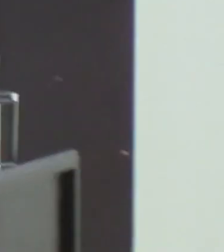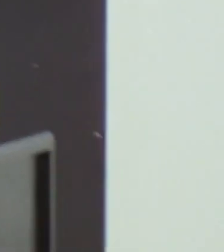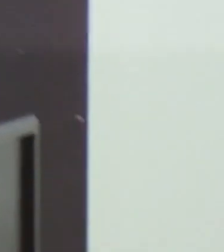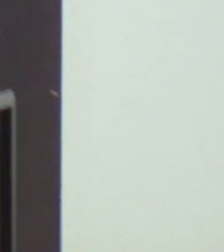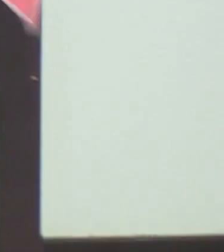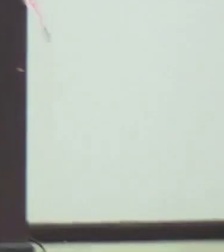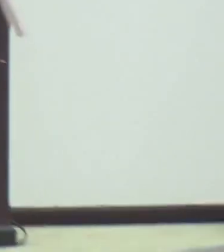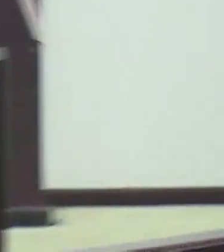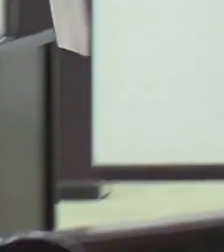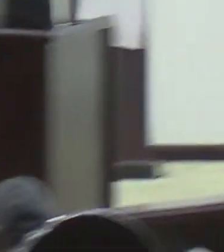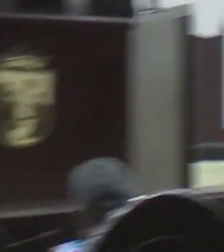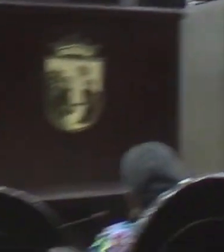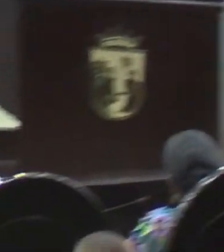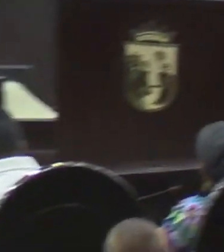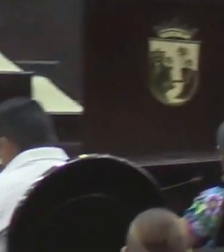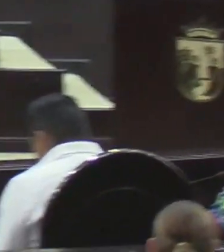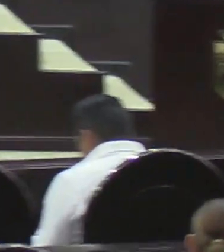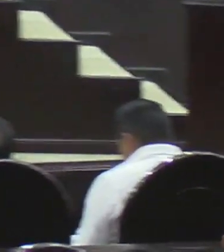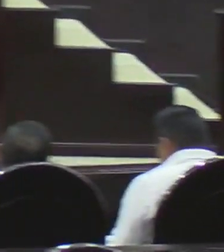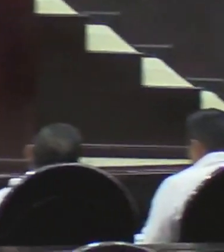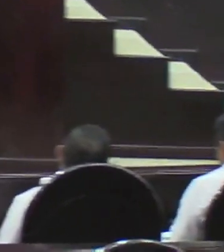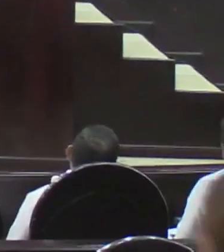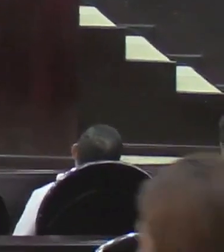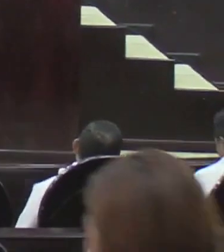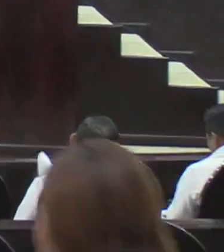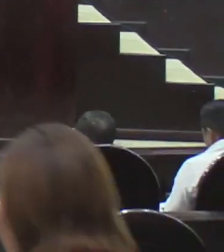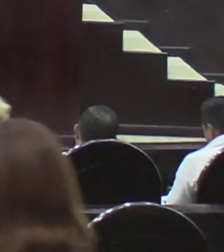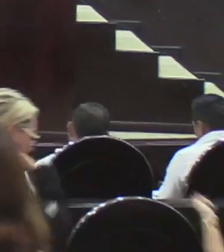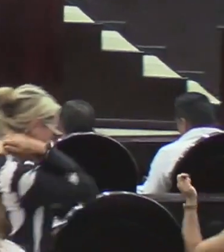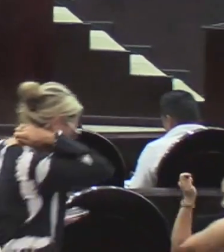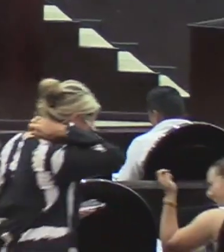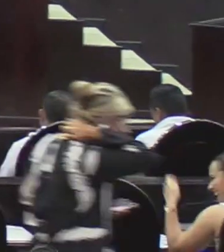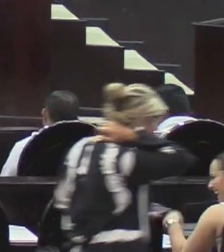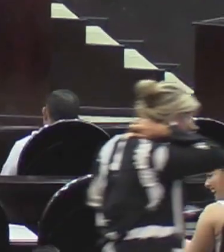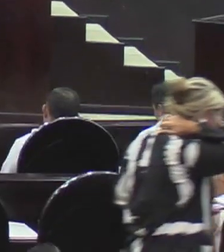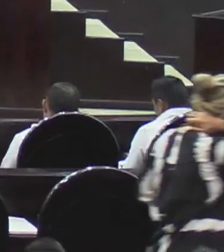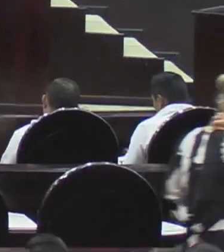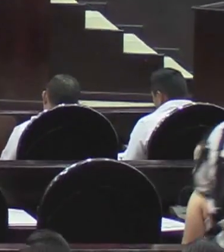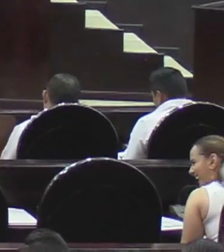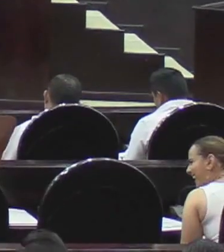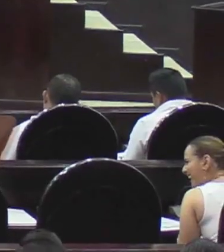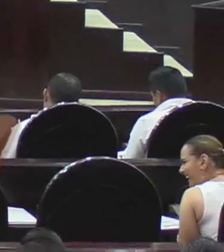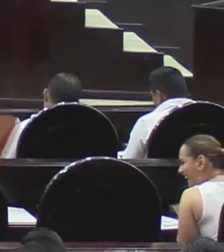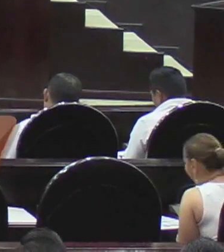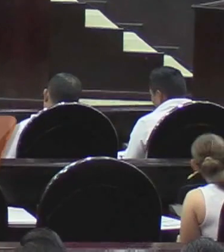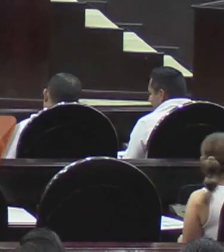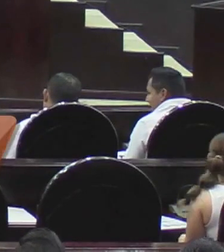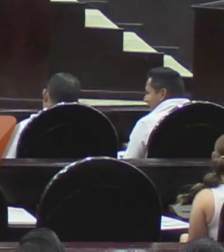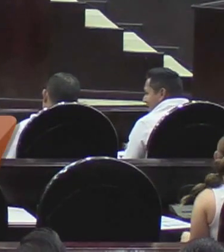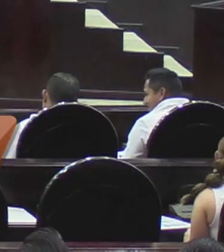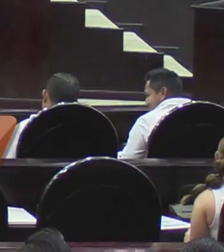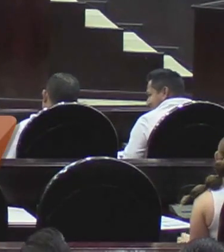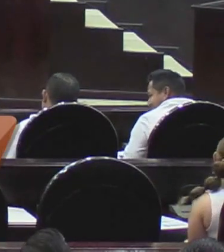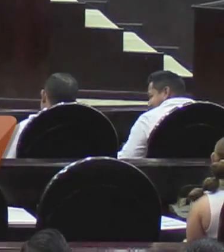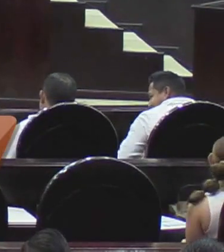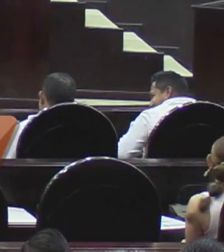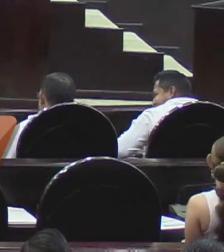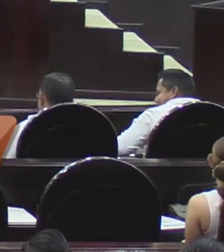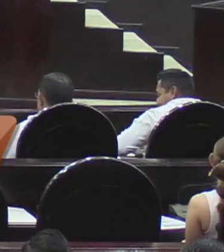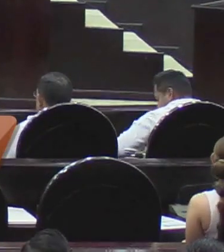secretaría a Tomar nota de lo aquí expuesto para que se incluya en el diario de los debates correspondiente a esta